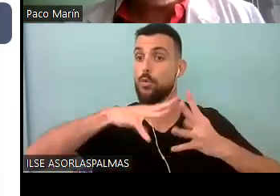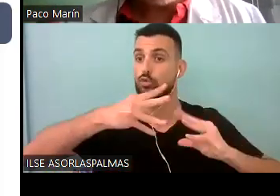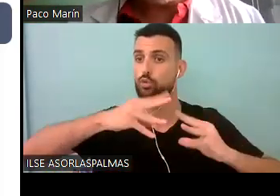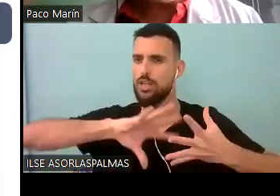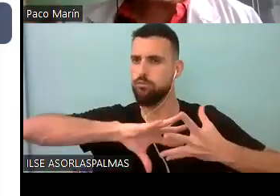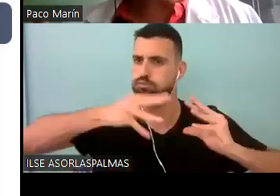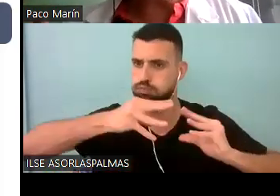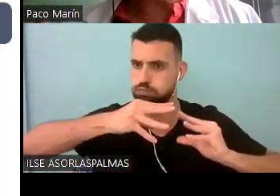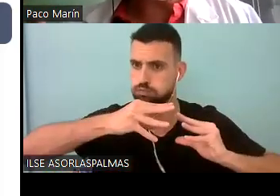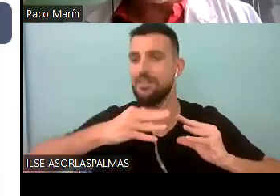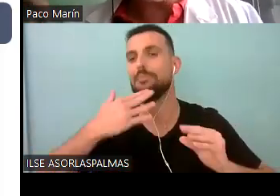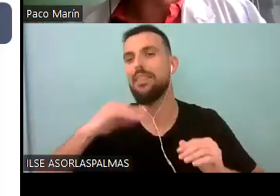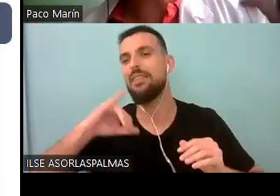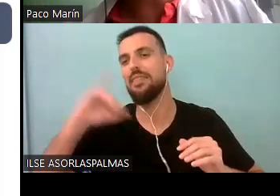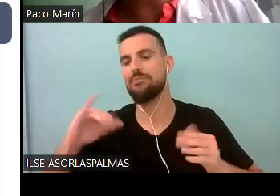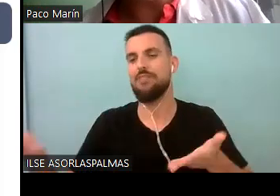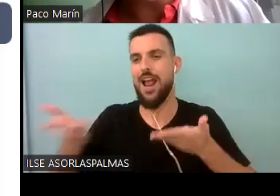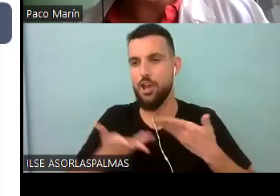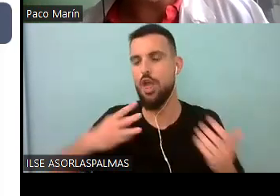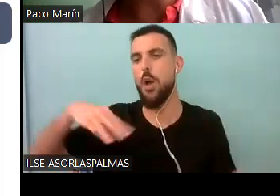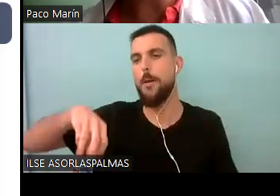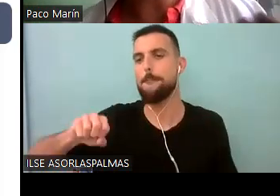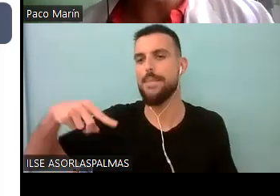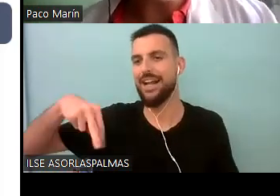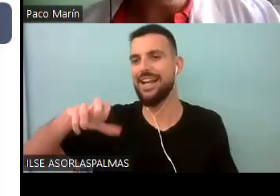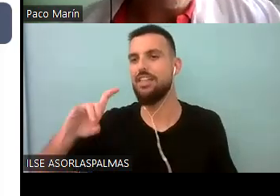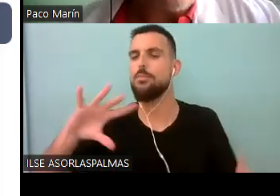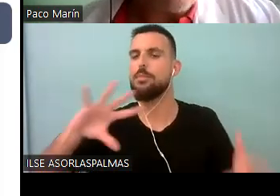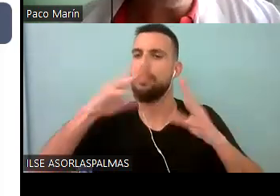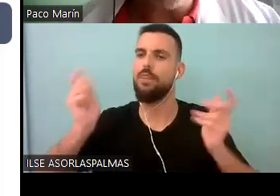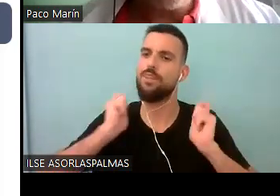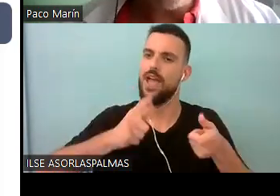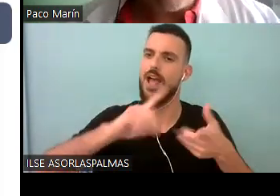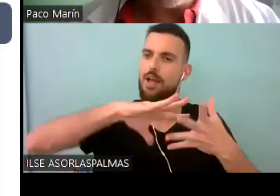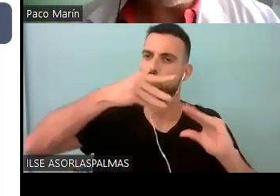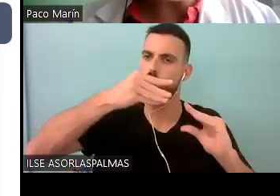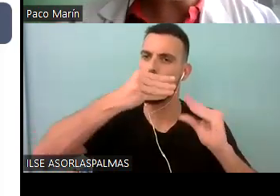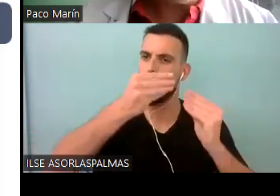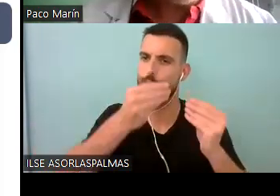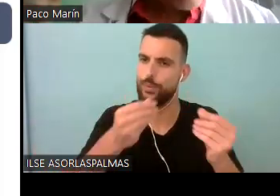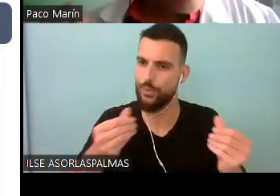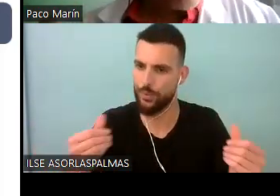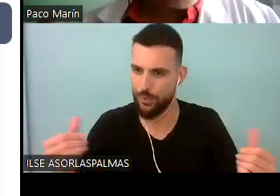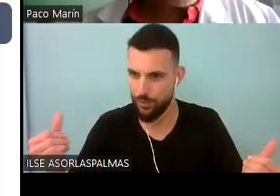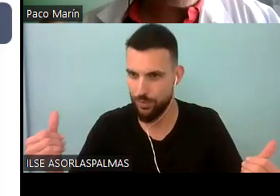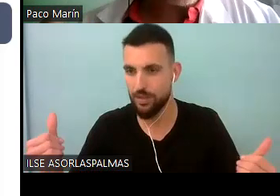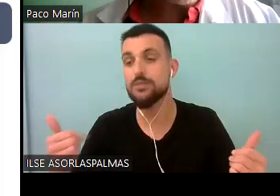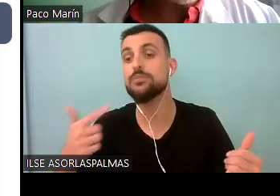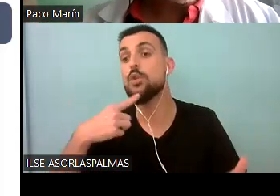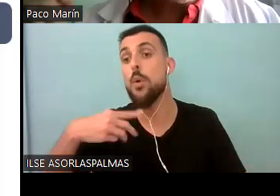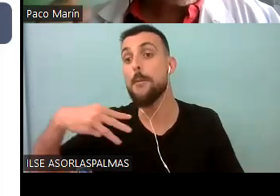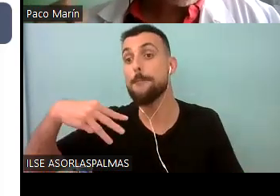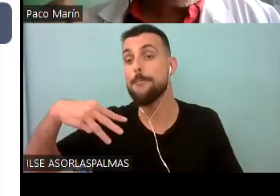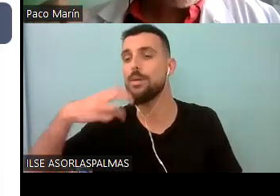posteriormente. Cuando hay un déficit de magnesio puede haber un intento de reequilibrio por parte del organismo sacando calcio de los